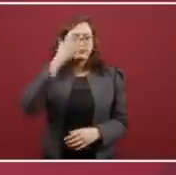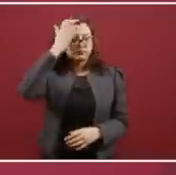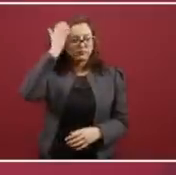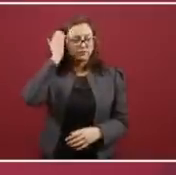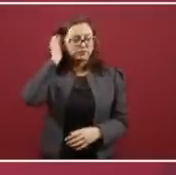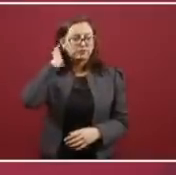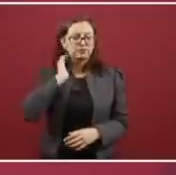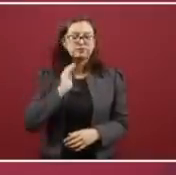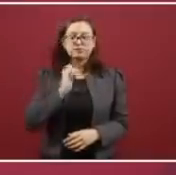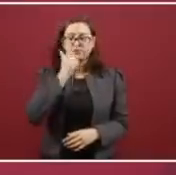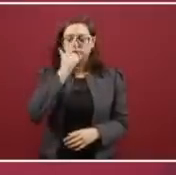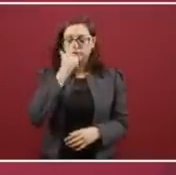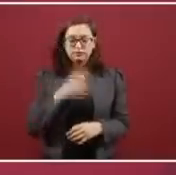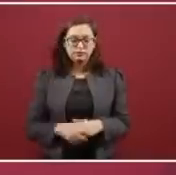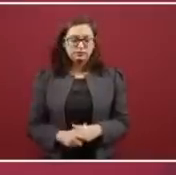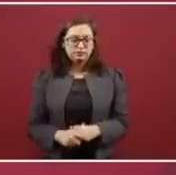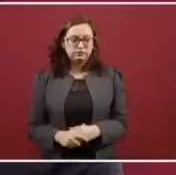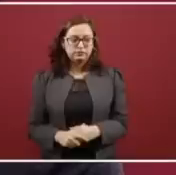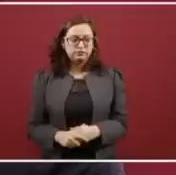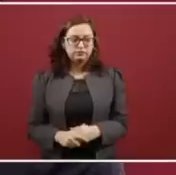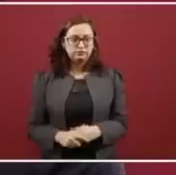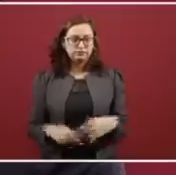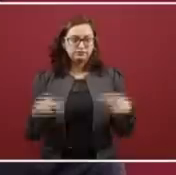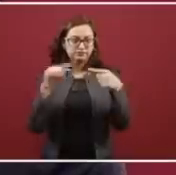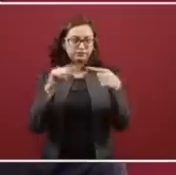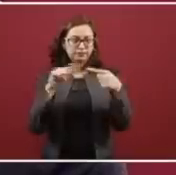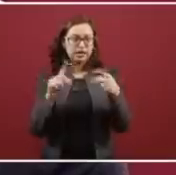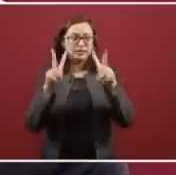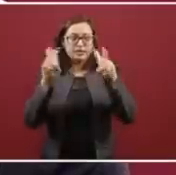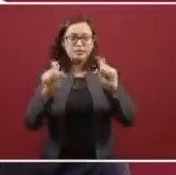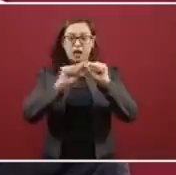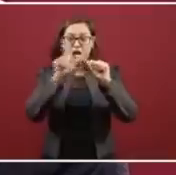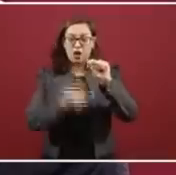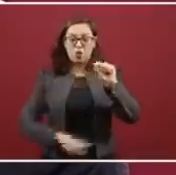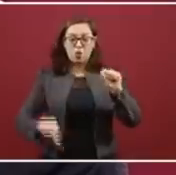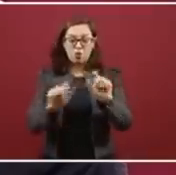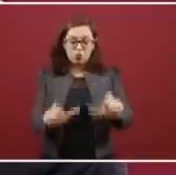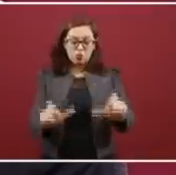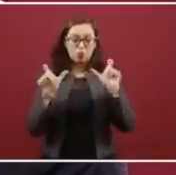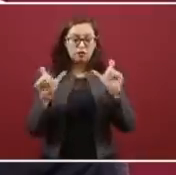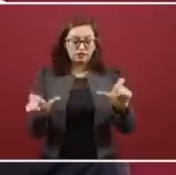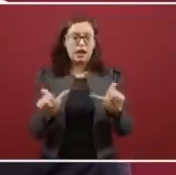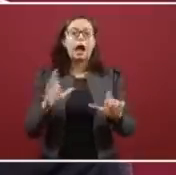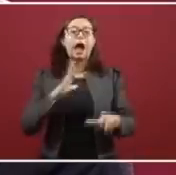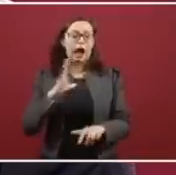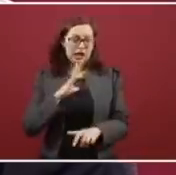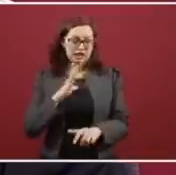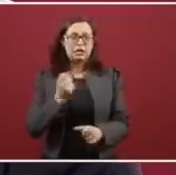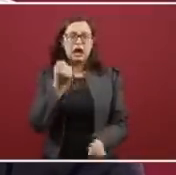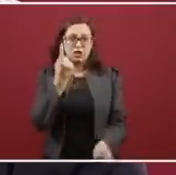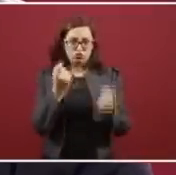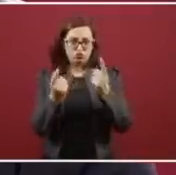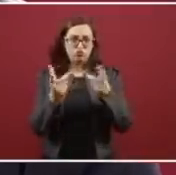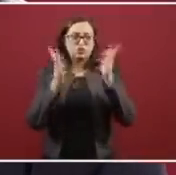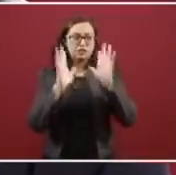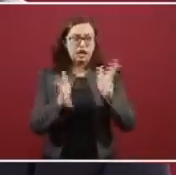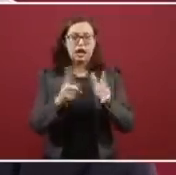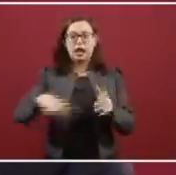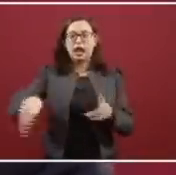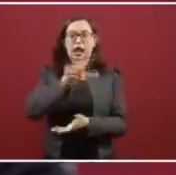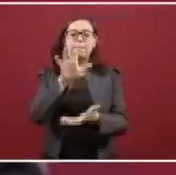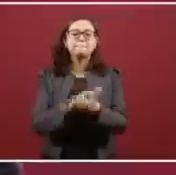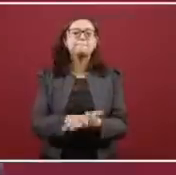en la guardia nacional pues son en su mayoría